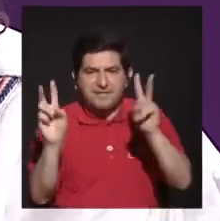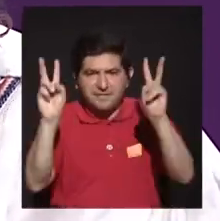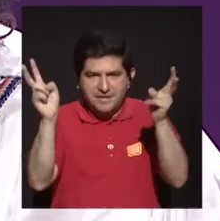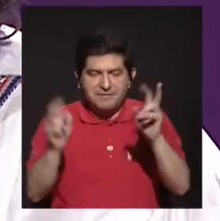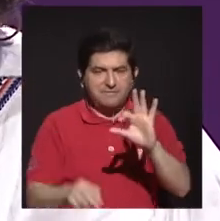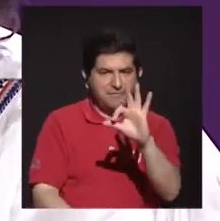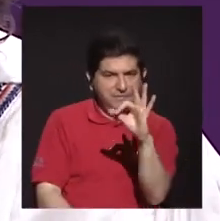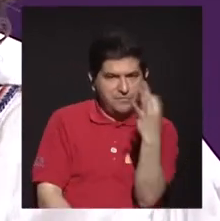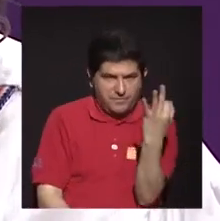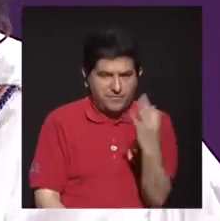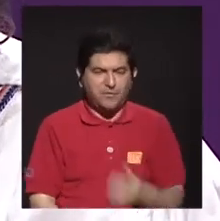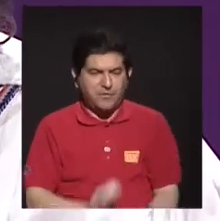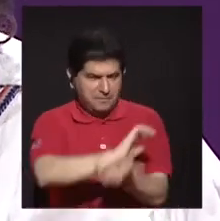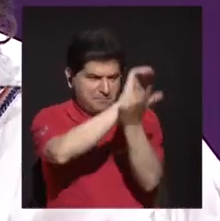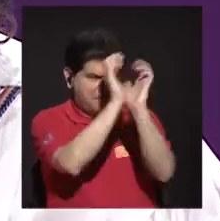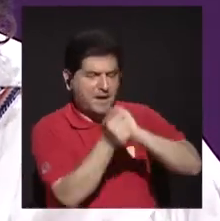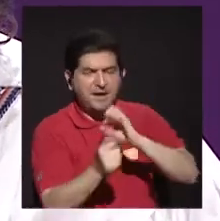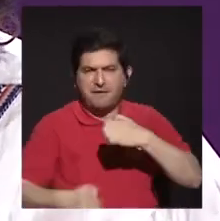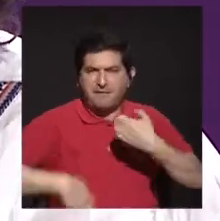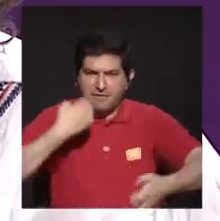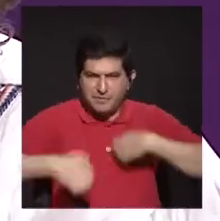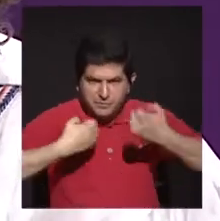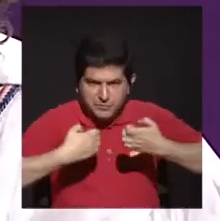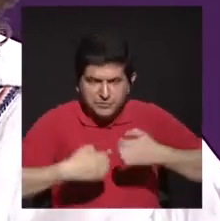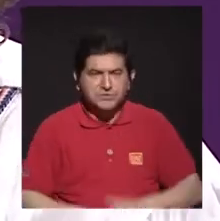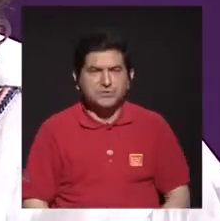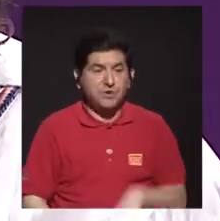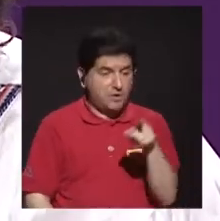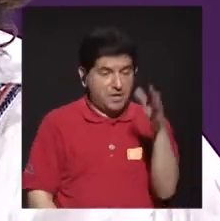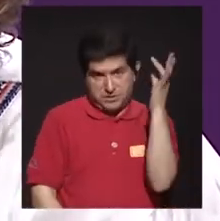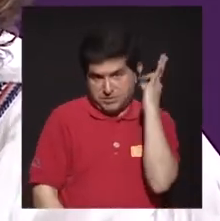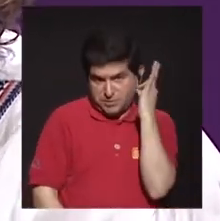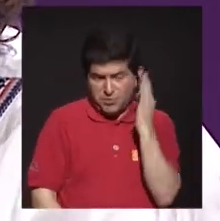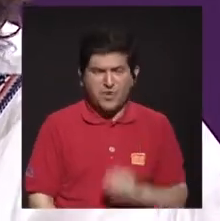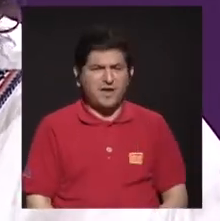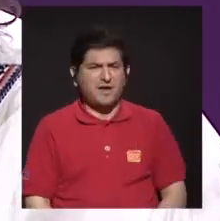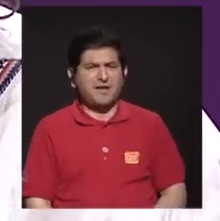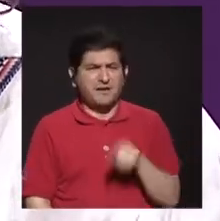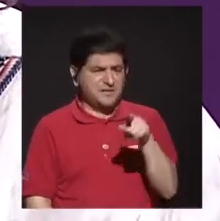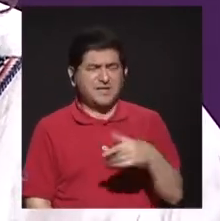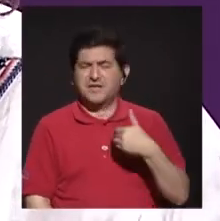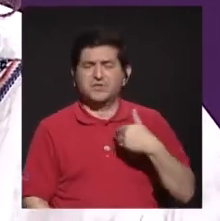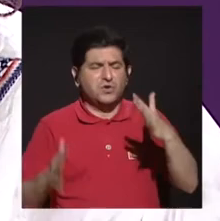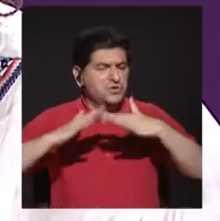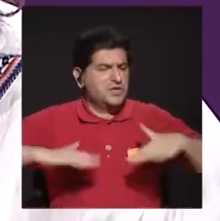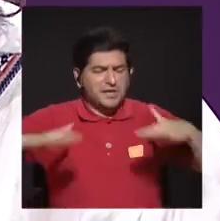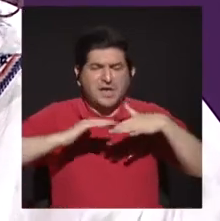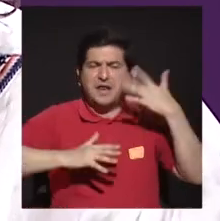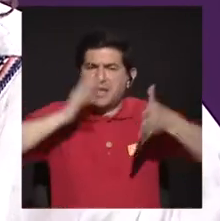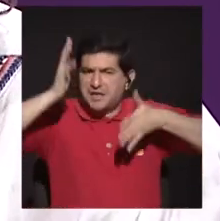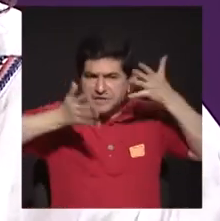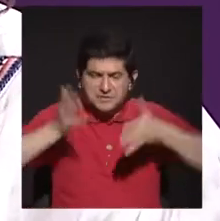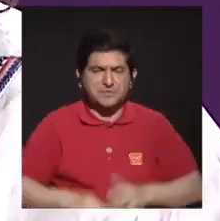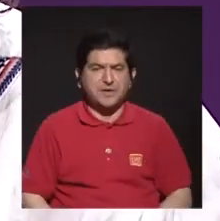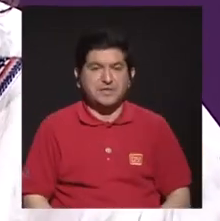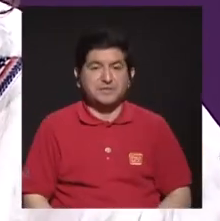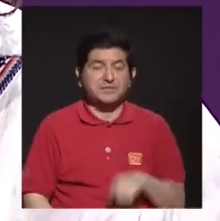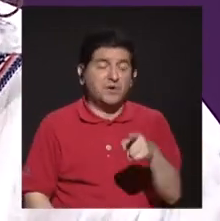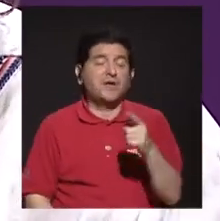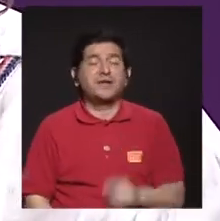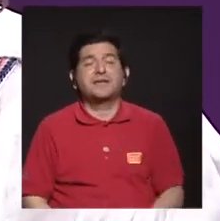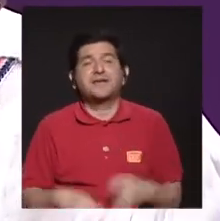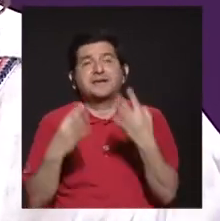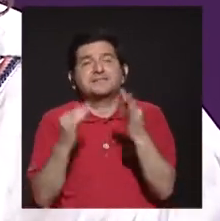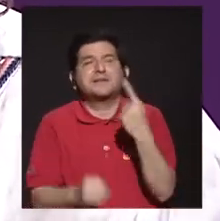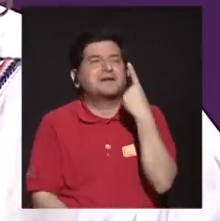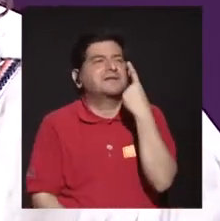un medio para transformar las emociones, las de estas mujeres privadas de espacios creativos, en una añoranza